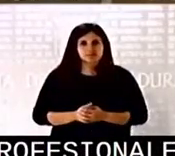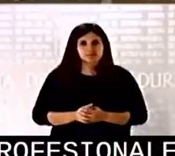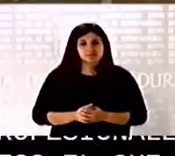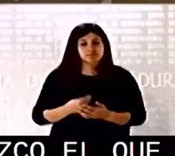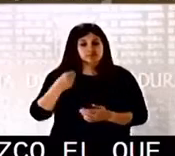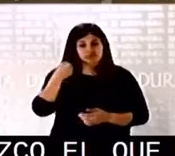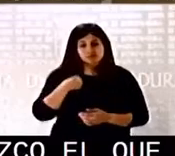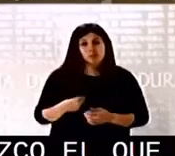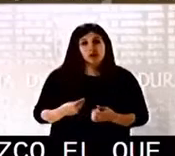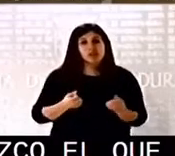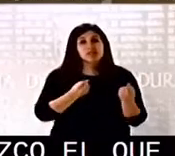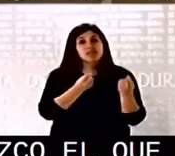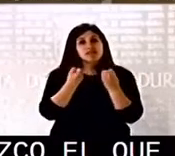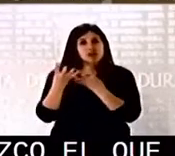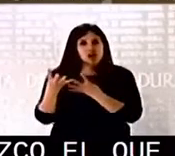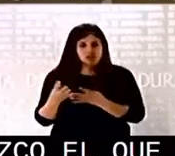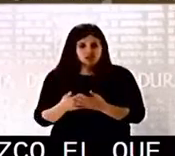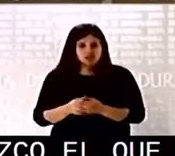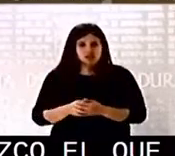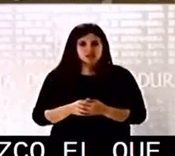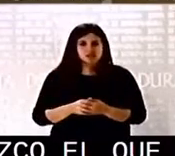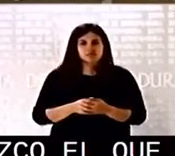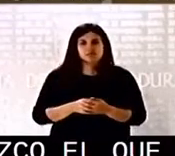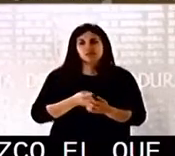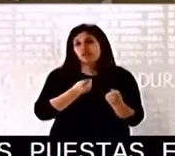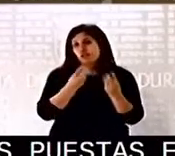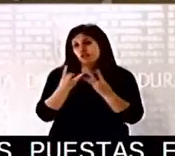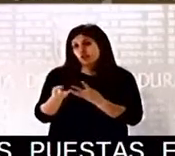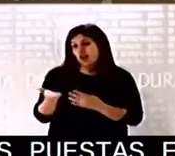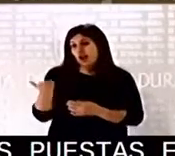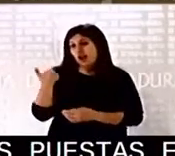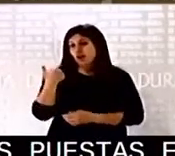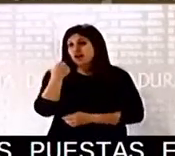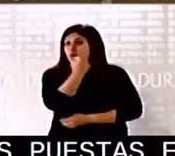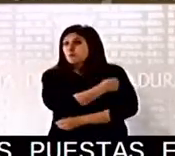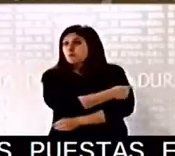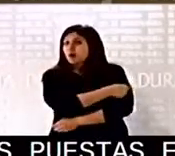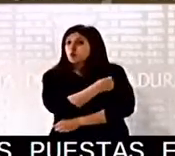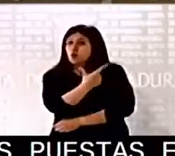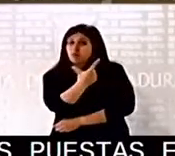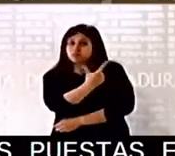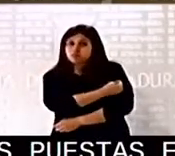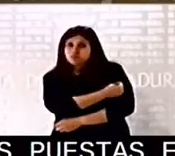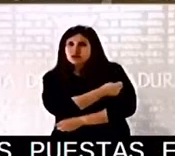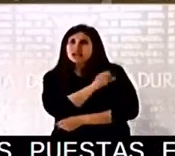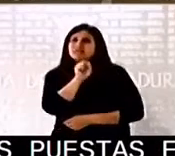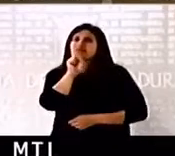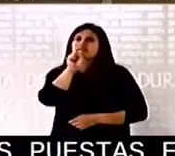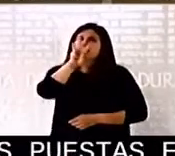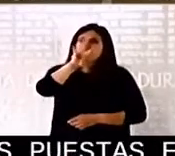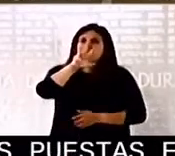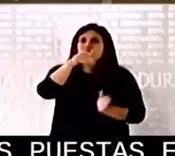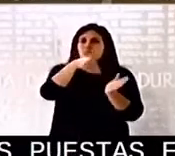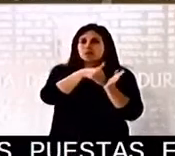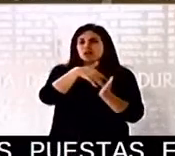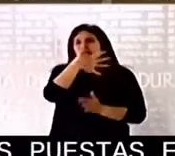cifras, por ejemplo, en las vacunas puestas en el día de ayer, que sean de más de 13.500 dosis,